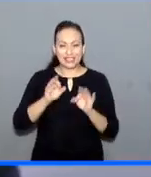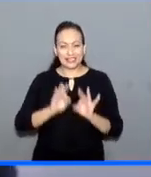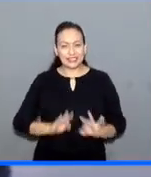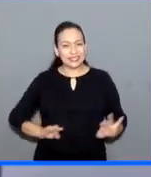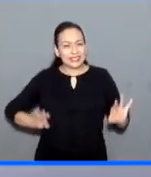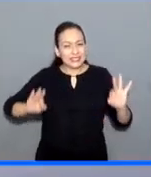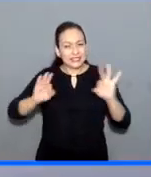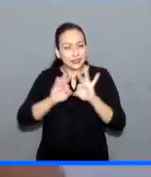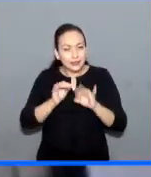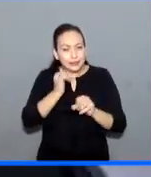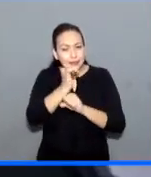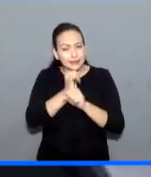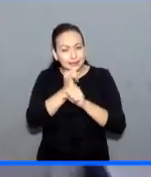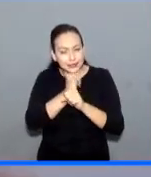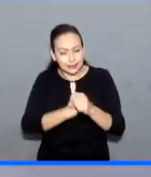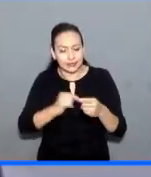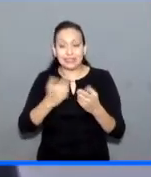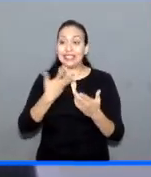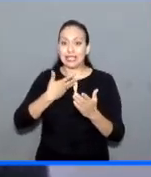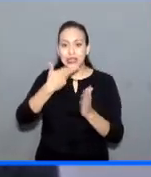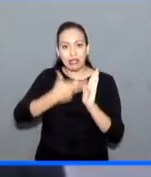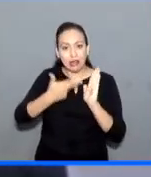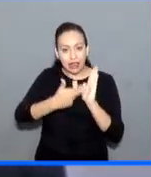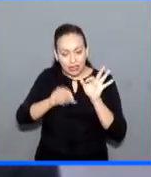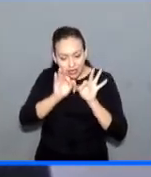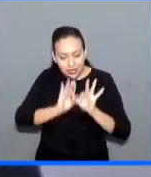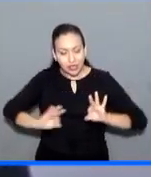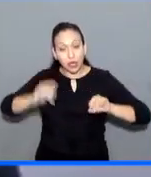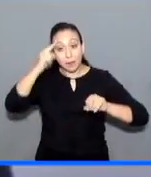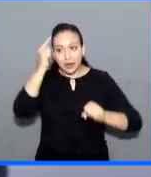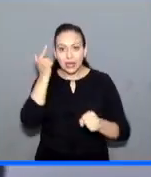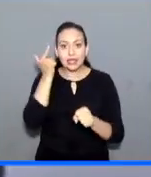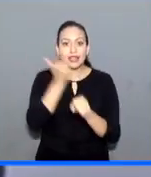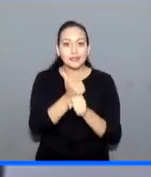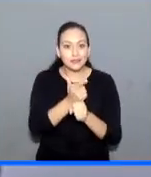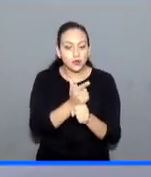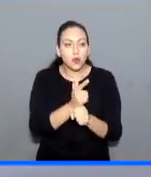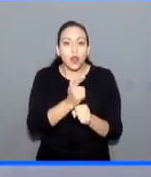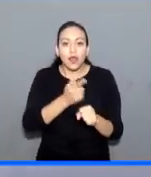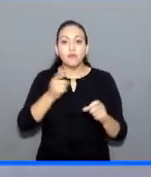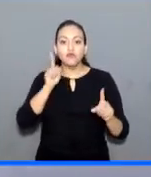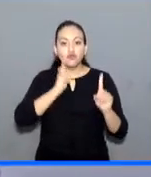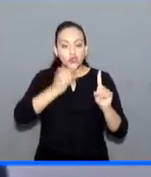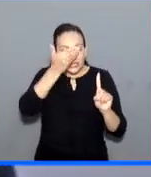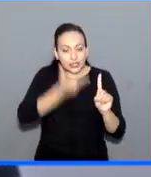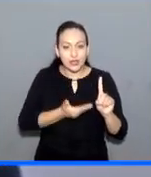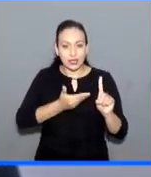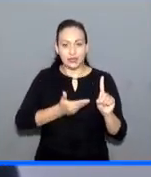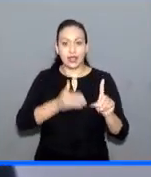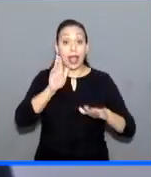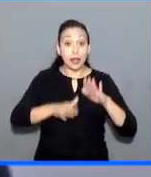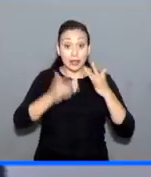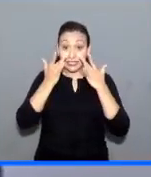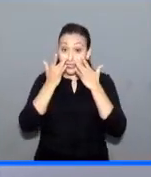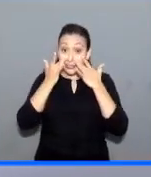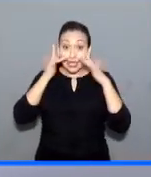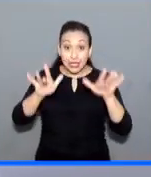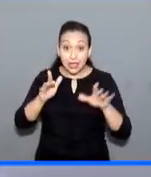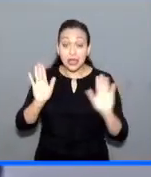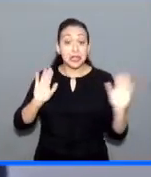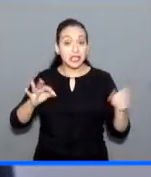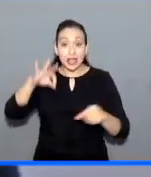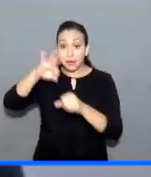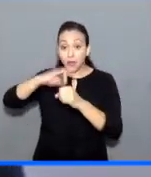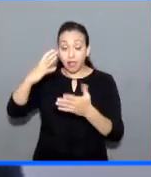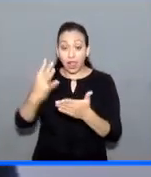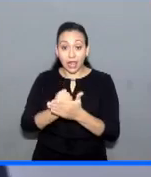estudios e instrumentos en los que se identifican y atiendan las causas por las que las mujeres renuncian a esos cargos.